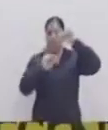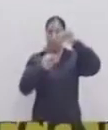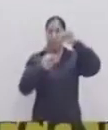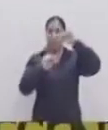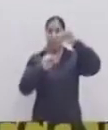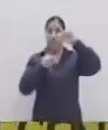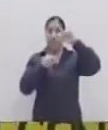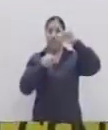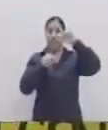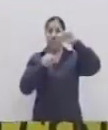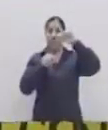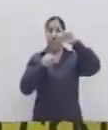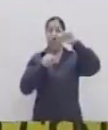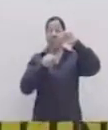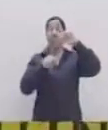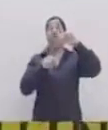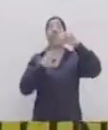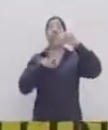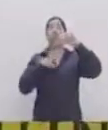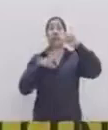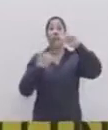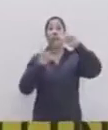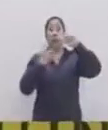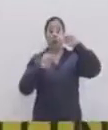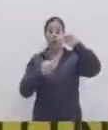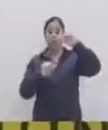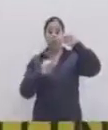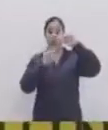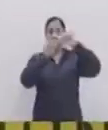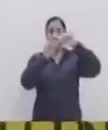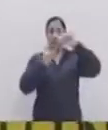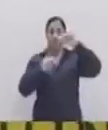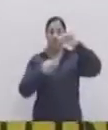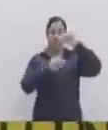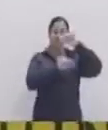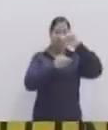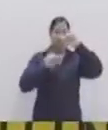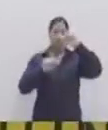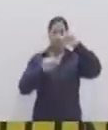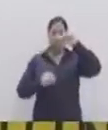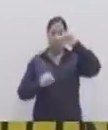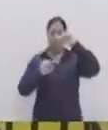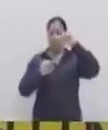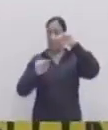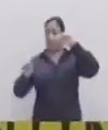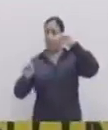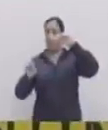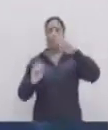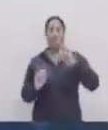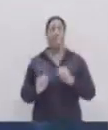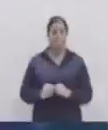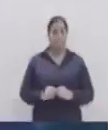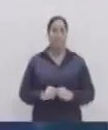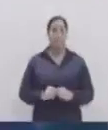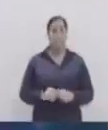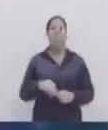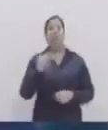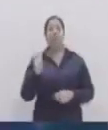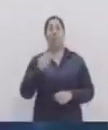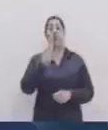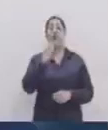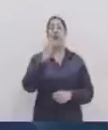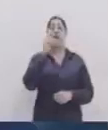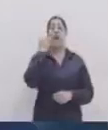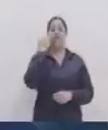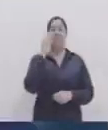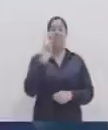a ser aquel que está a la misma distancia de los puntos de la circunferencia. El radio